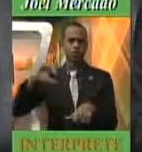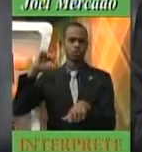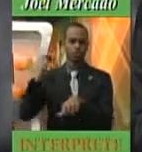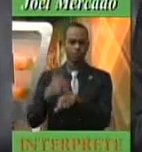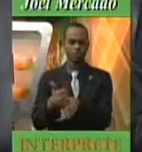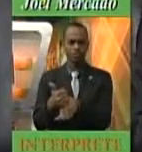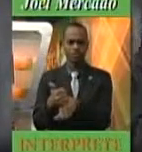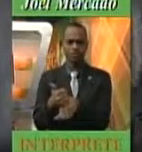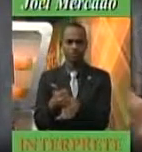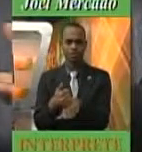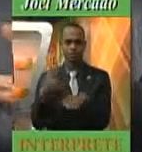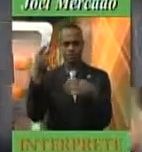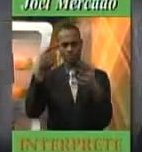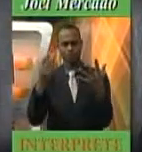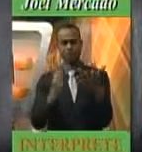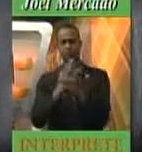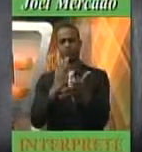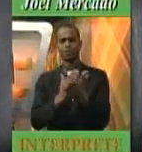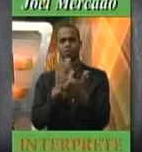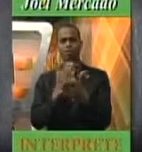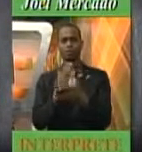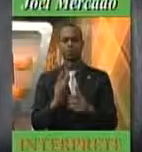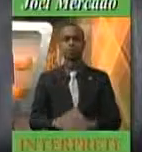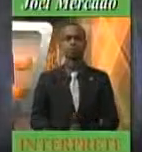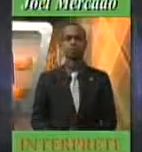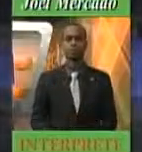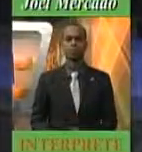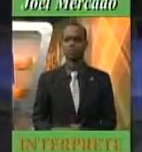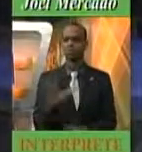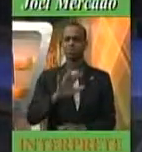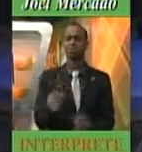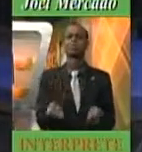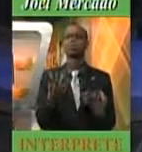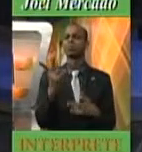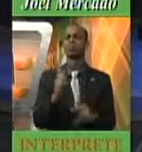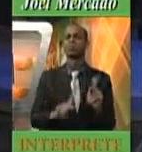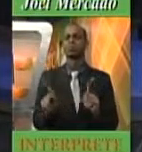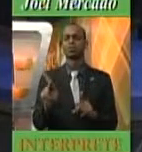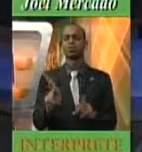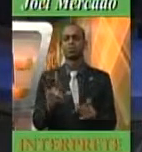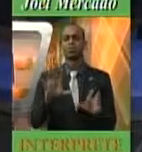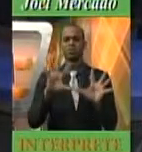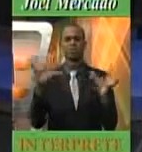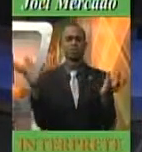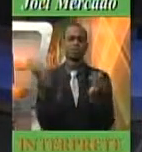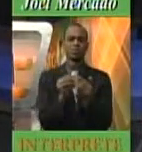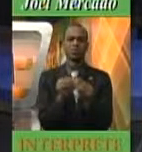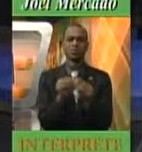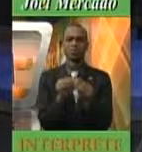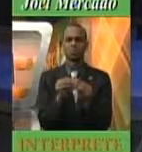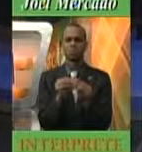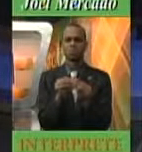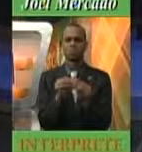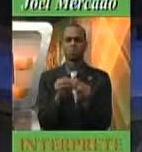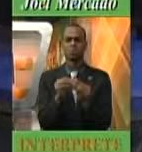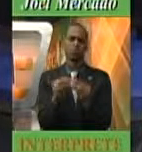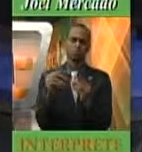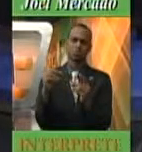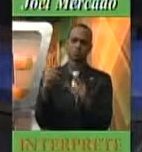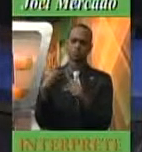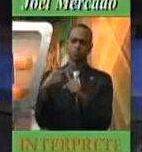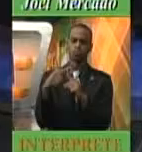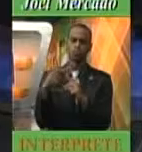construyendo esos derechos que se refieren. ¿De qué población estamos hablando? En conjuntos que han sido